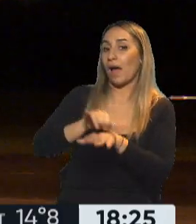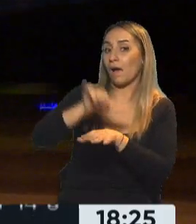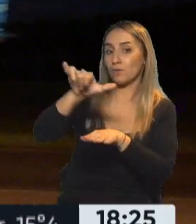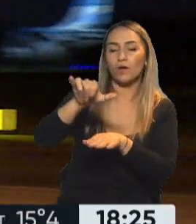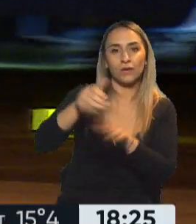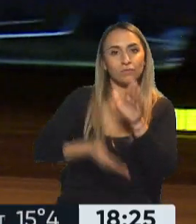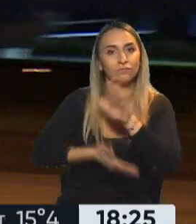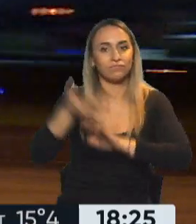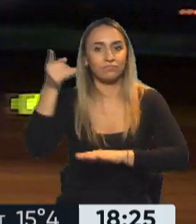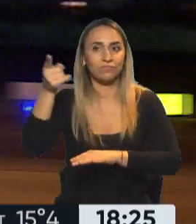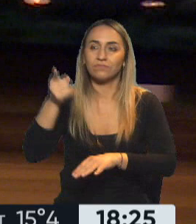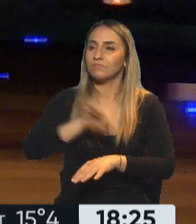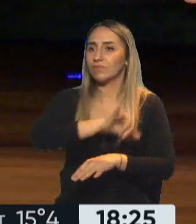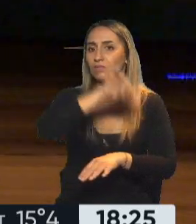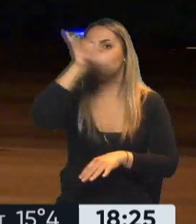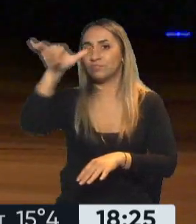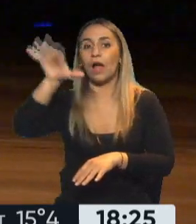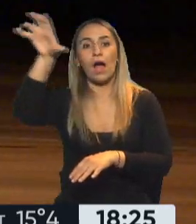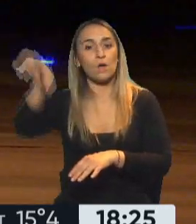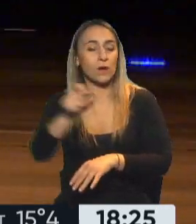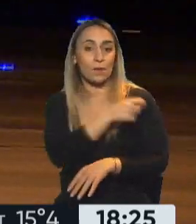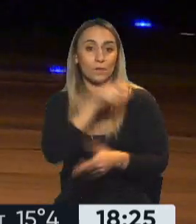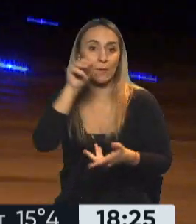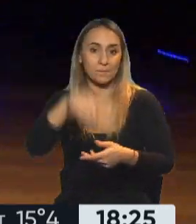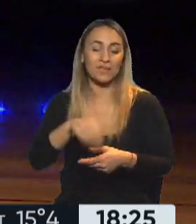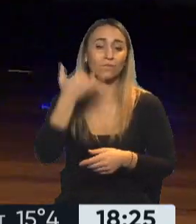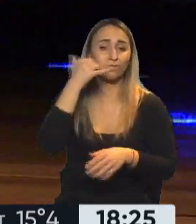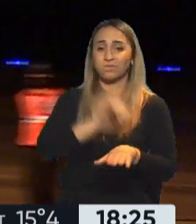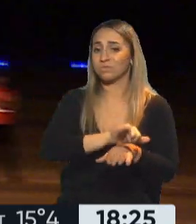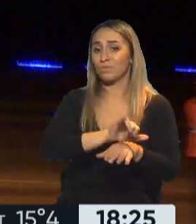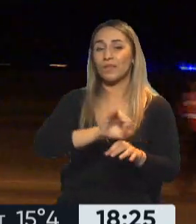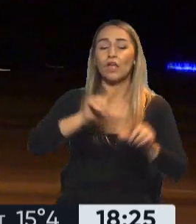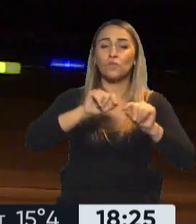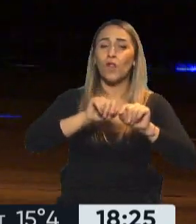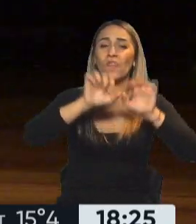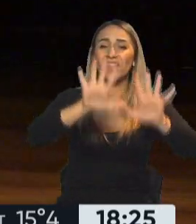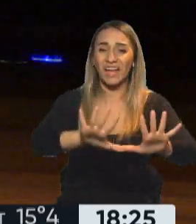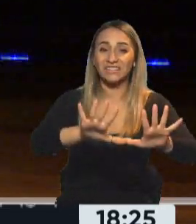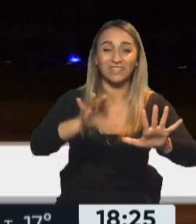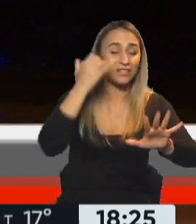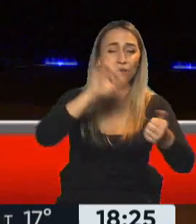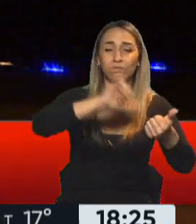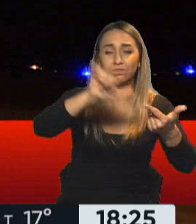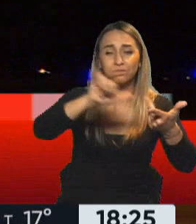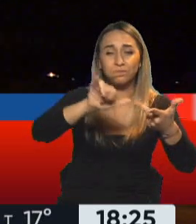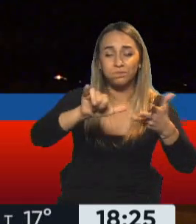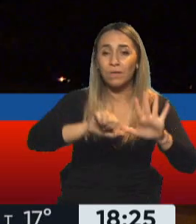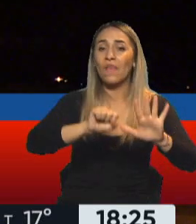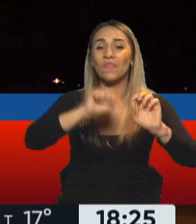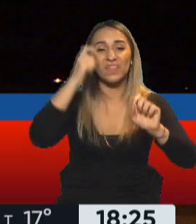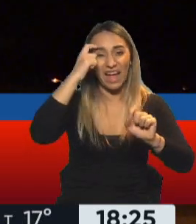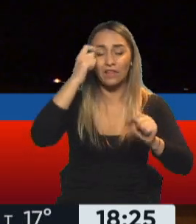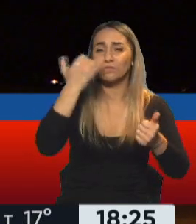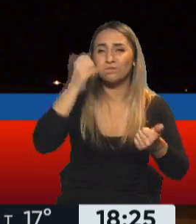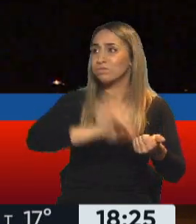para traer más vacunas. En este caso, partió a China el 10º vuelo de Aerolíneas Argentinas que estaba programado para este mes